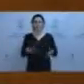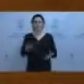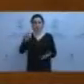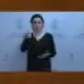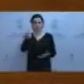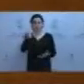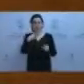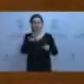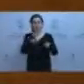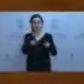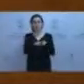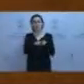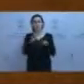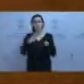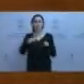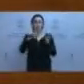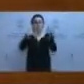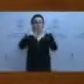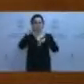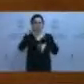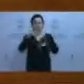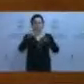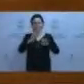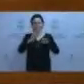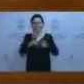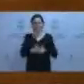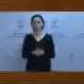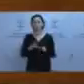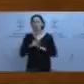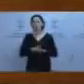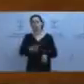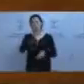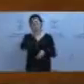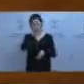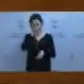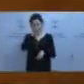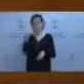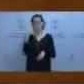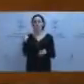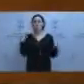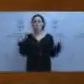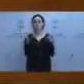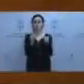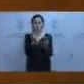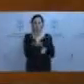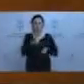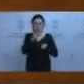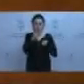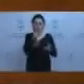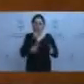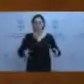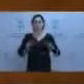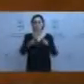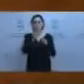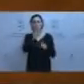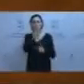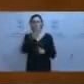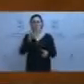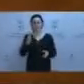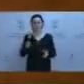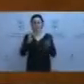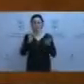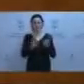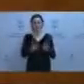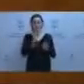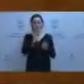con demagogia, lo normal. Así que le vuelvo a recordar lo que le dije el pasado jueves. El Grupo Parlamentario Popular, al